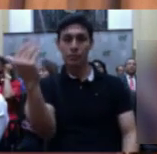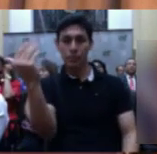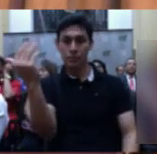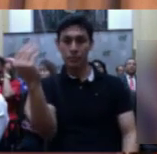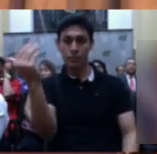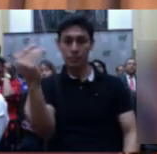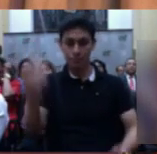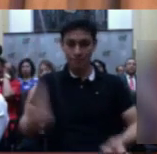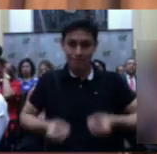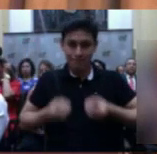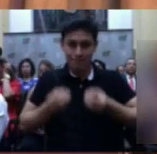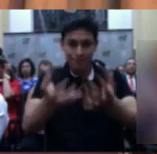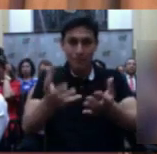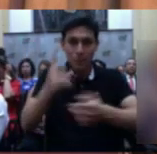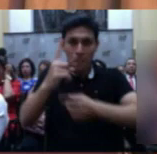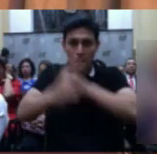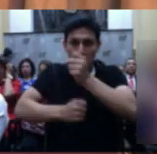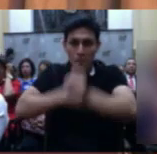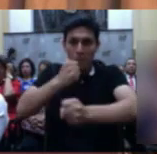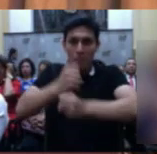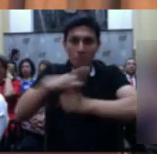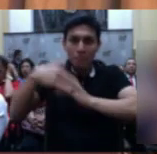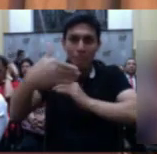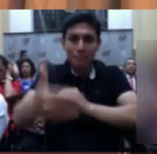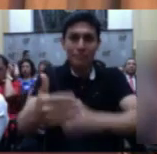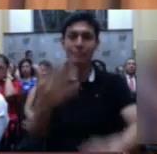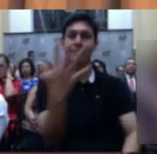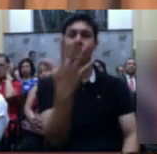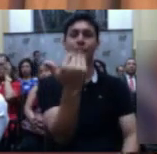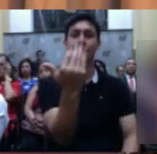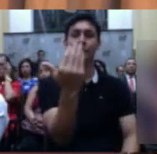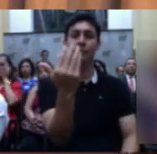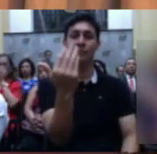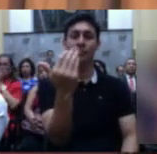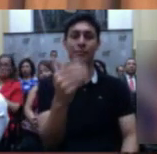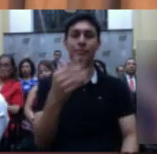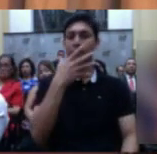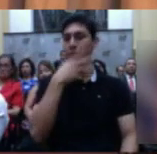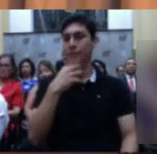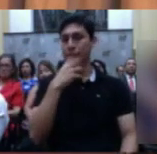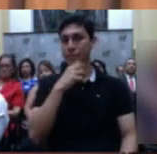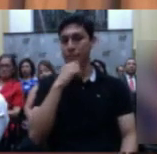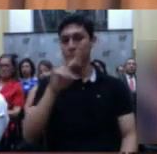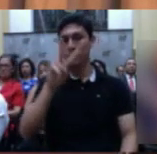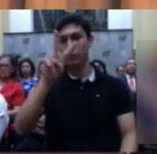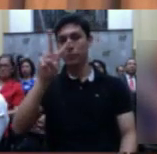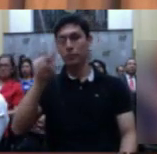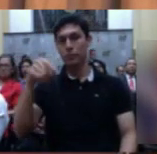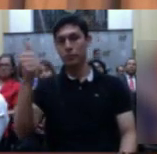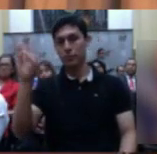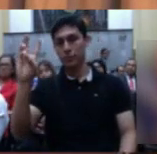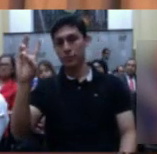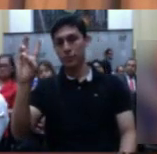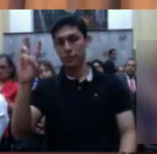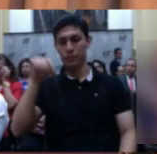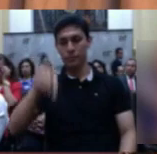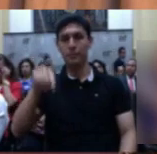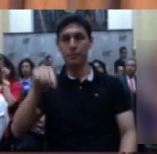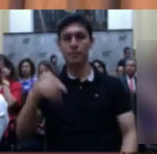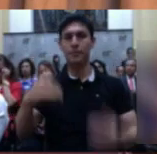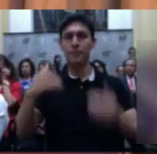la comunidad tan solo un año después, el 15 de diciembre del 2016. Esta moderna infraestructura cuenta